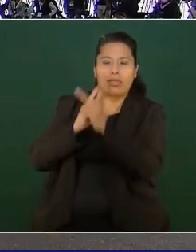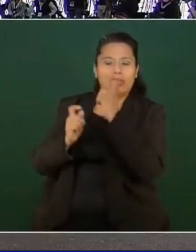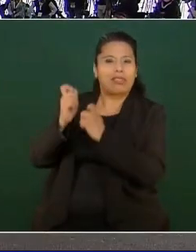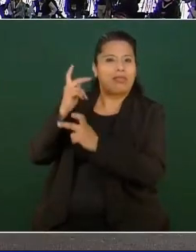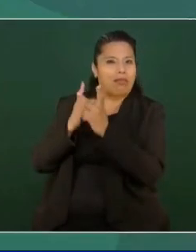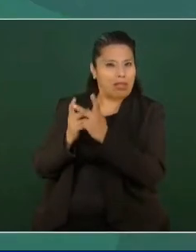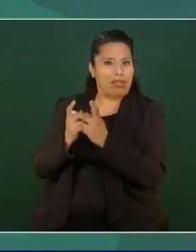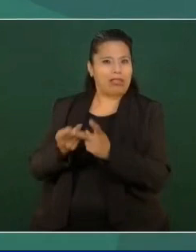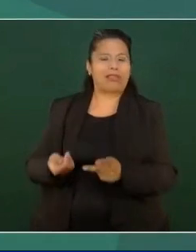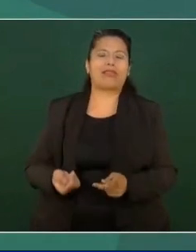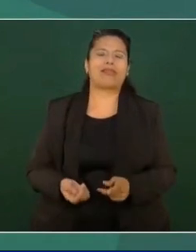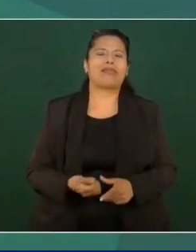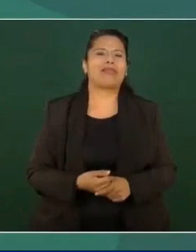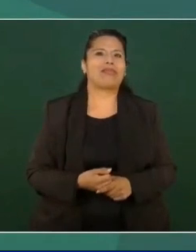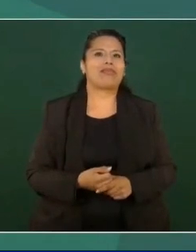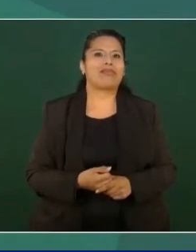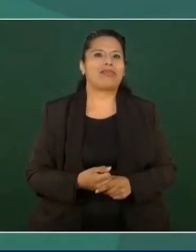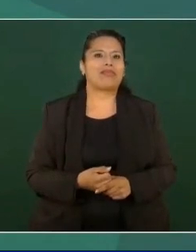se